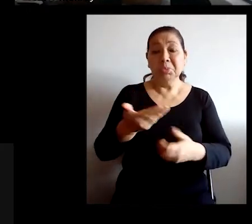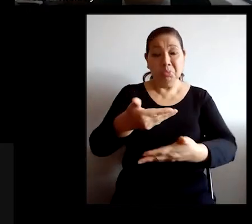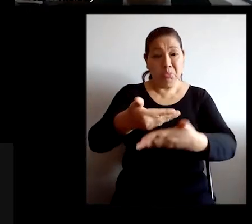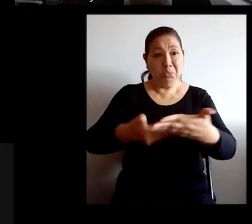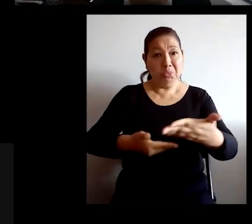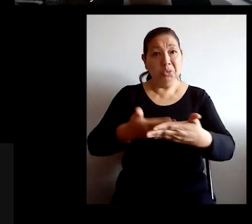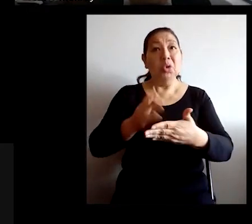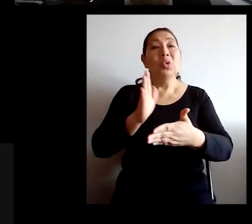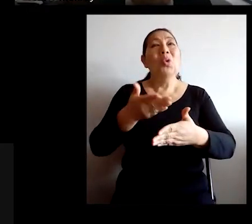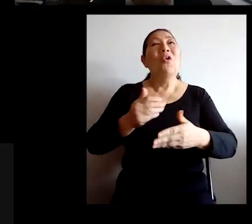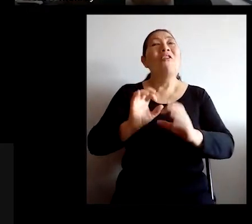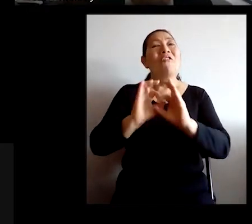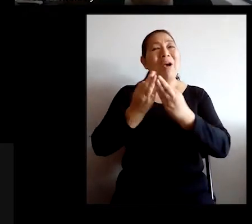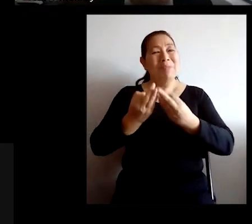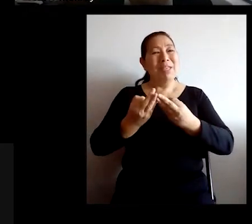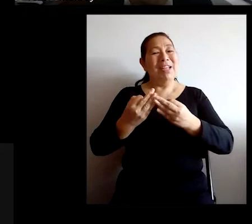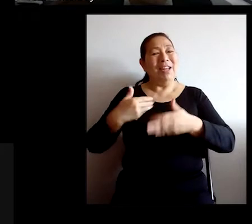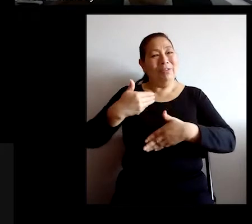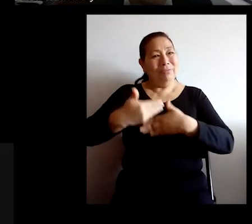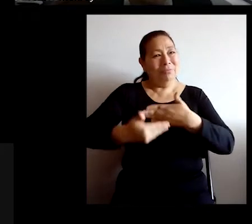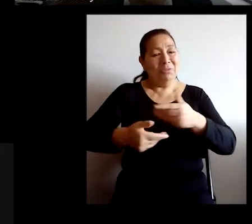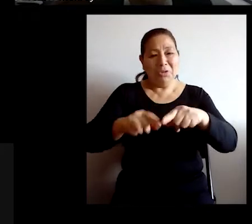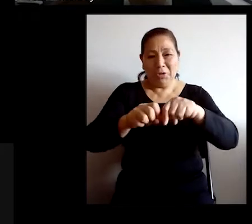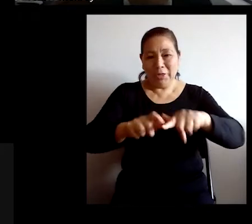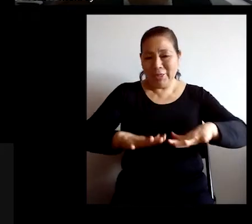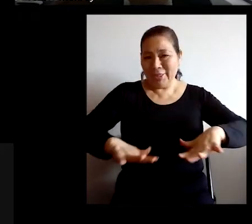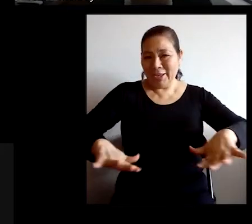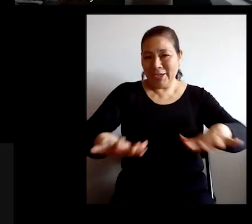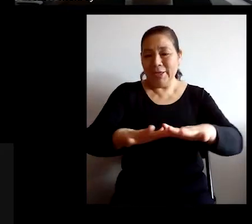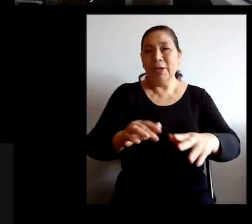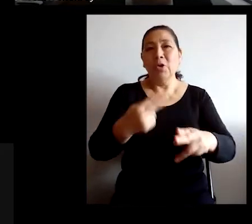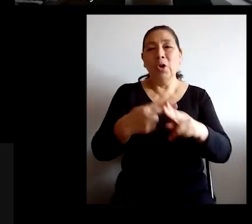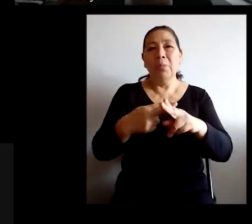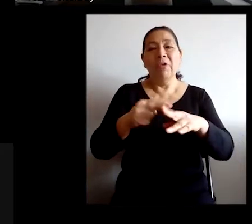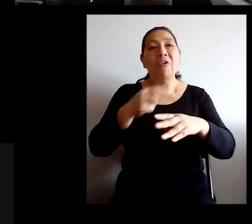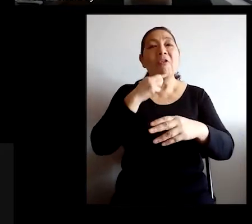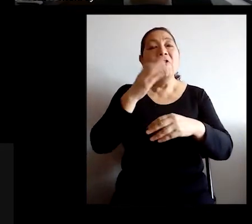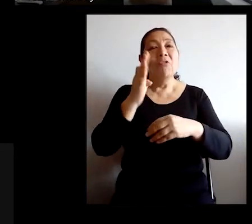testamento, recibe de herencia, un terreno llamado el Fundo Victoria.